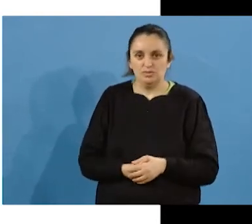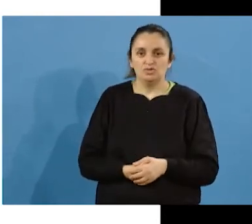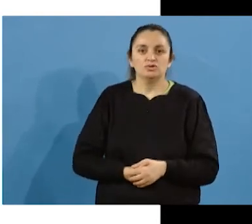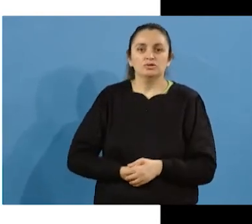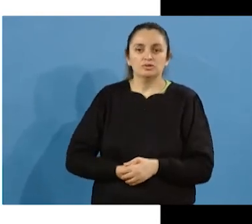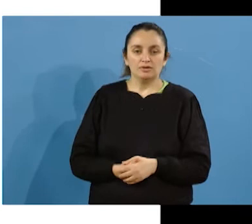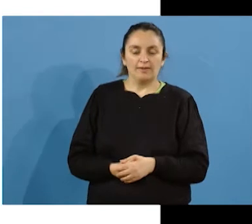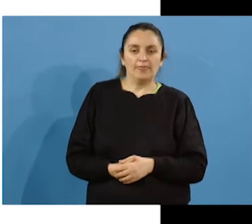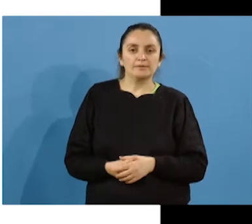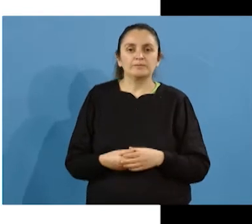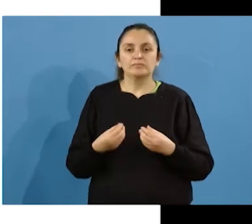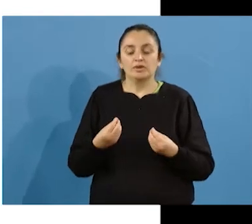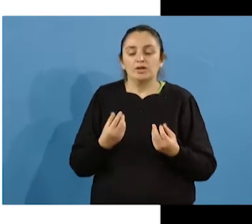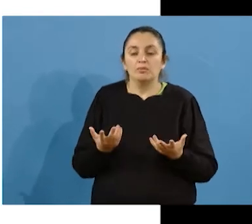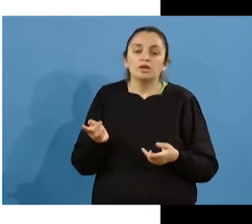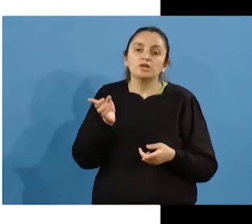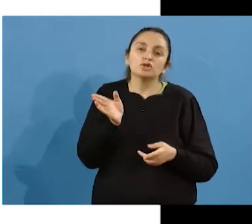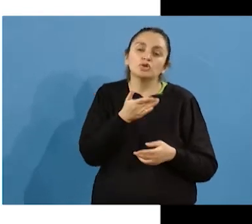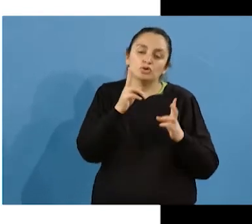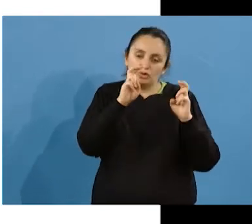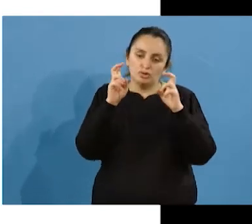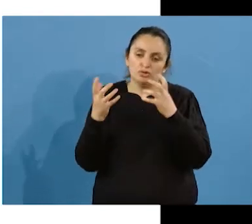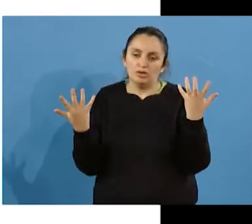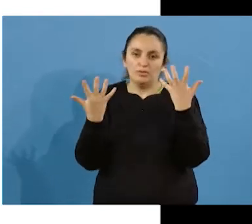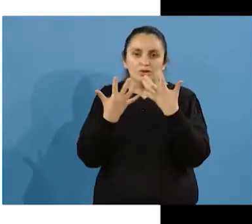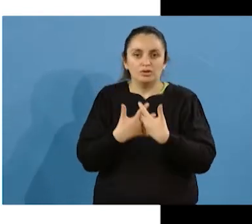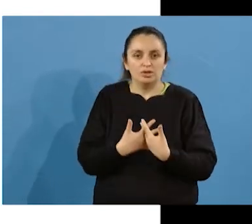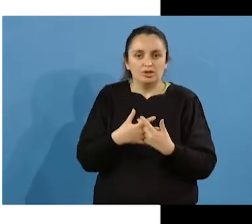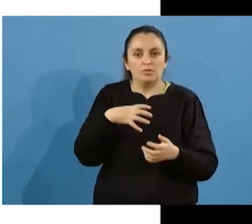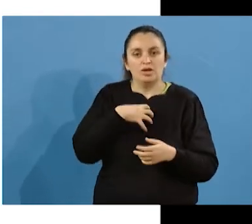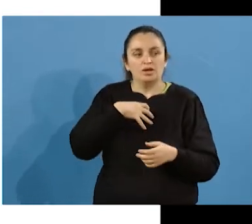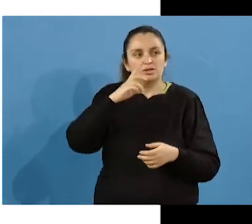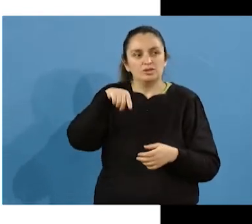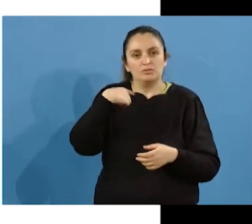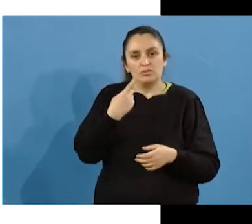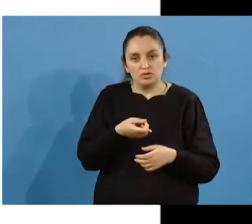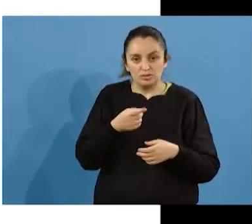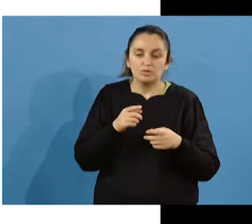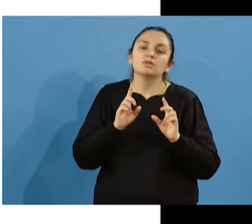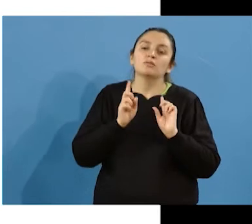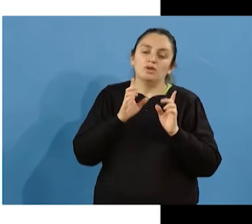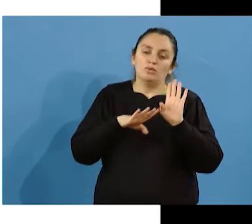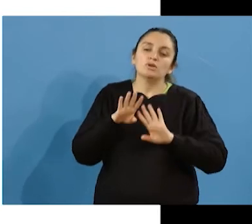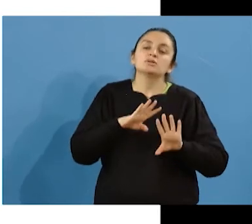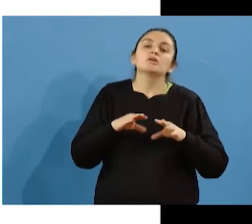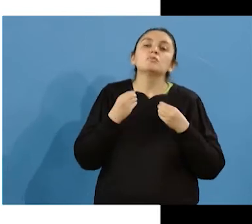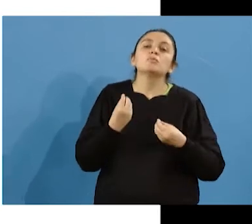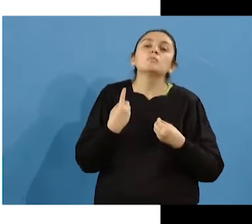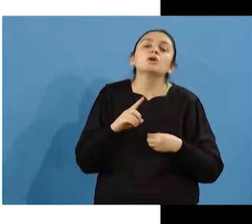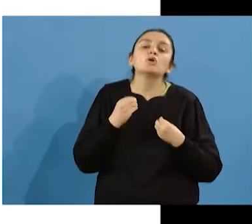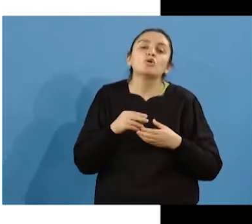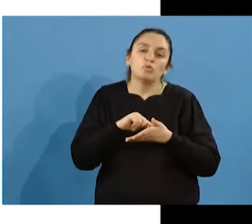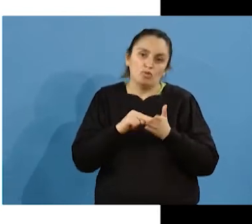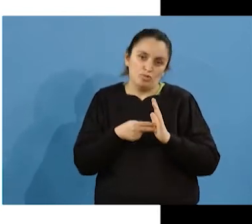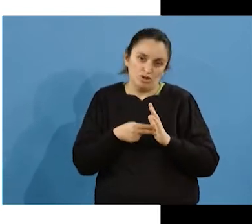para poder integrar todo lo que hemos visto la próxima clase lo vamos a hacer pero ya en problemas vamos a integrar pero ya en